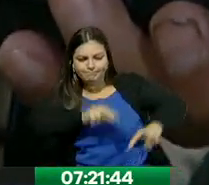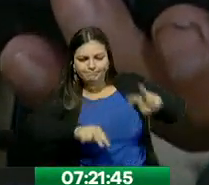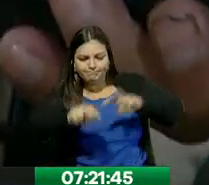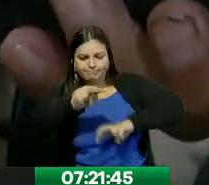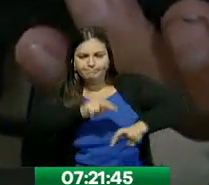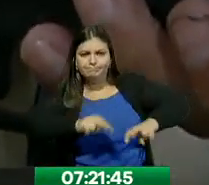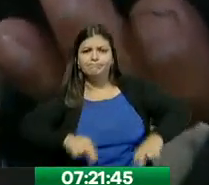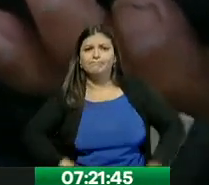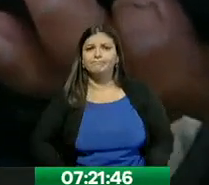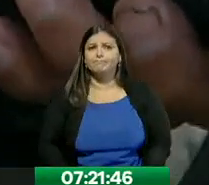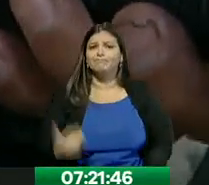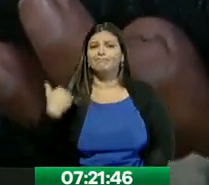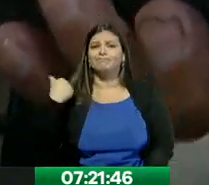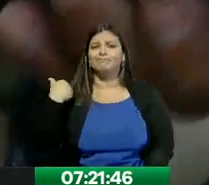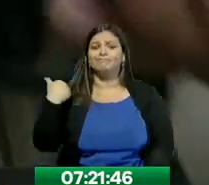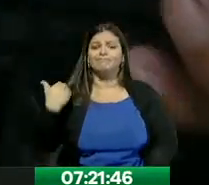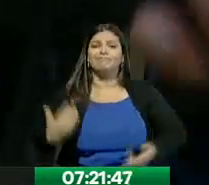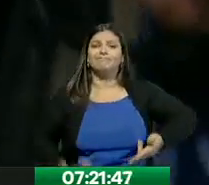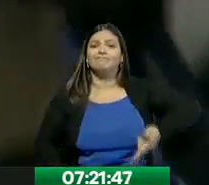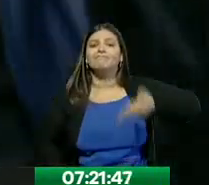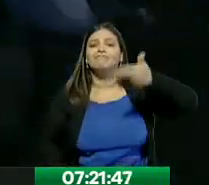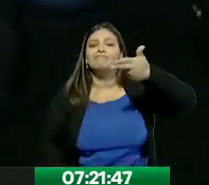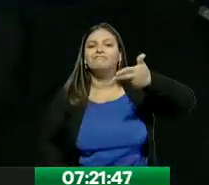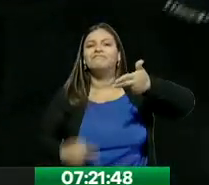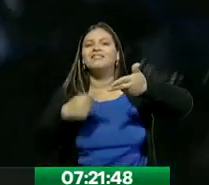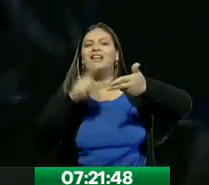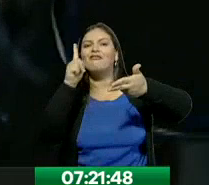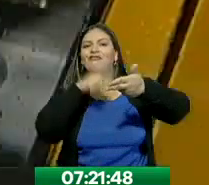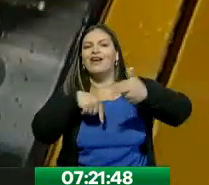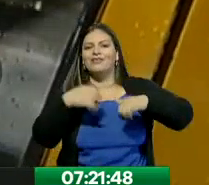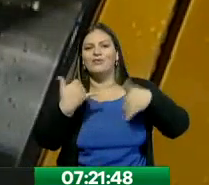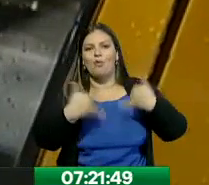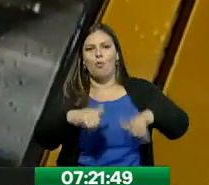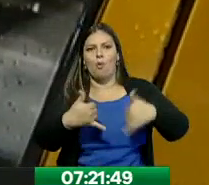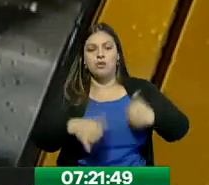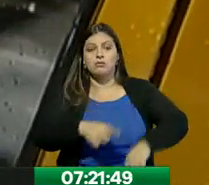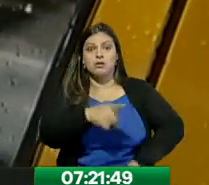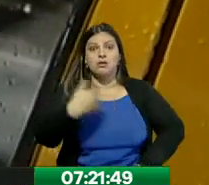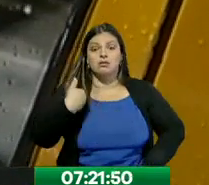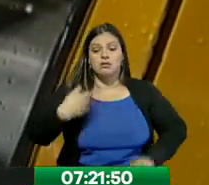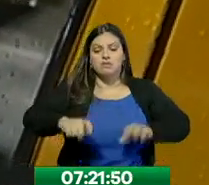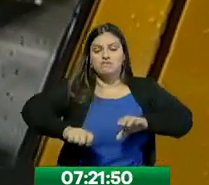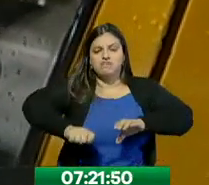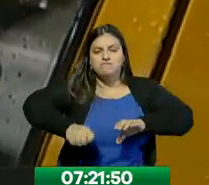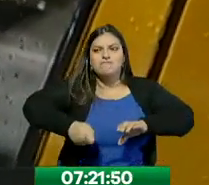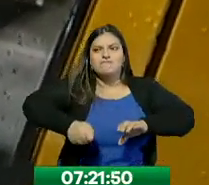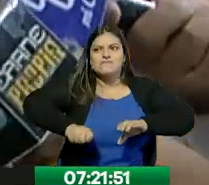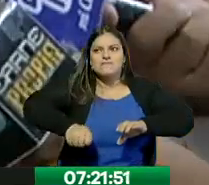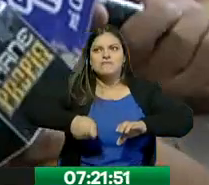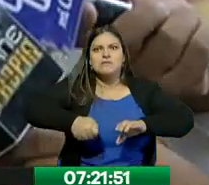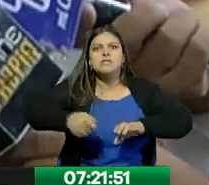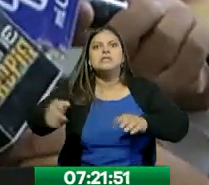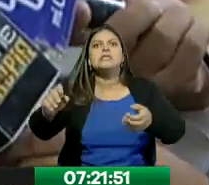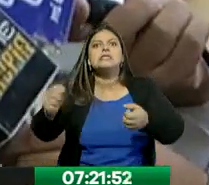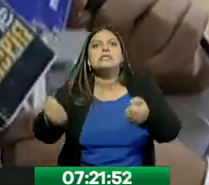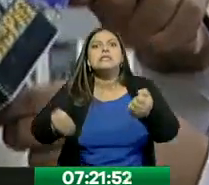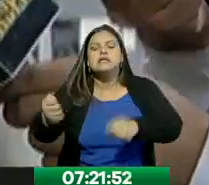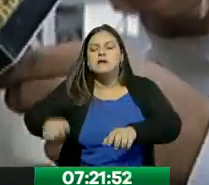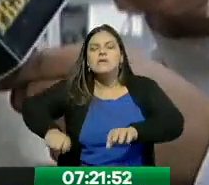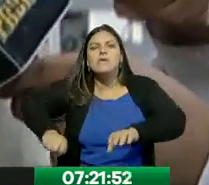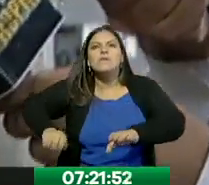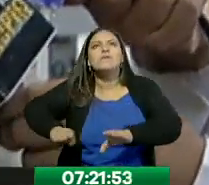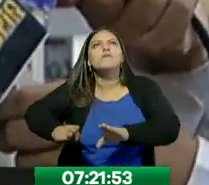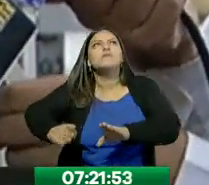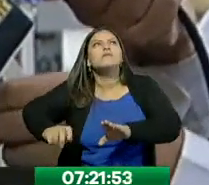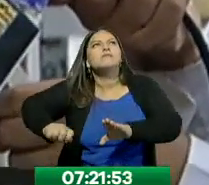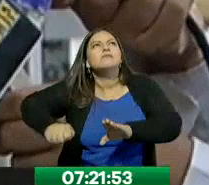de juguete, el sujeto portaba las herramientas para forzar las seguridades de los vehículos. ¿Quién o quiénes